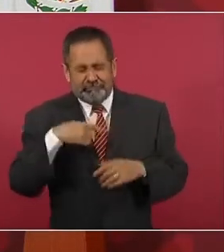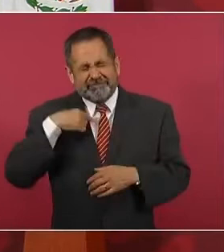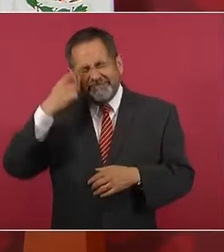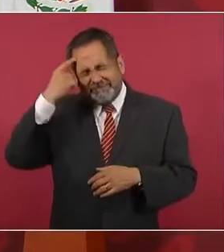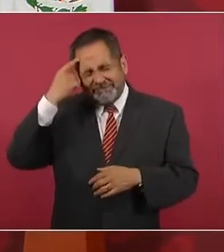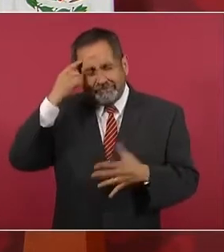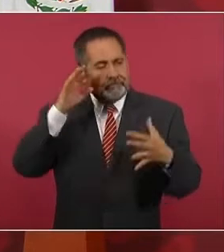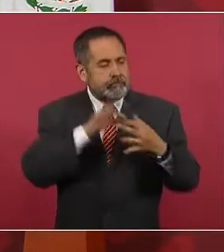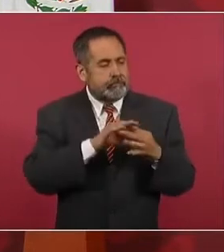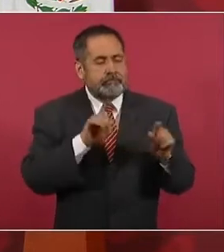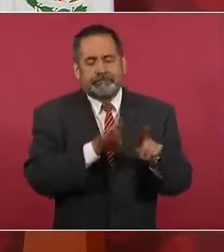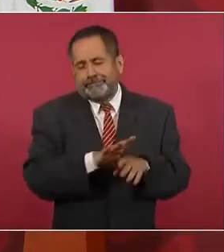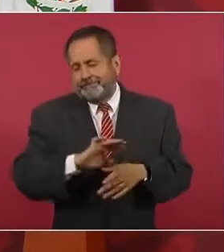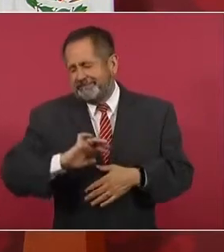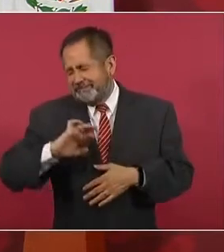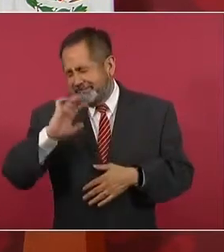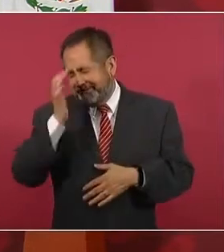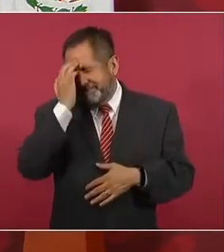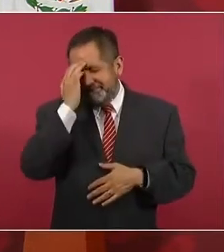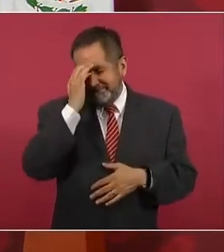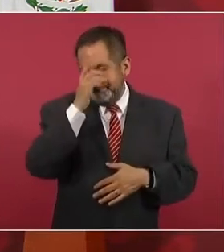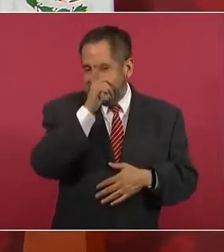pero los conozco a estos.